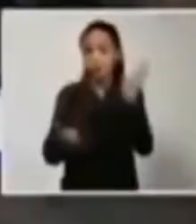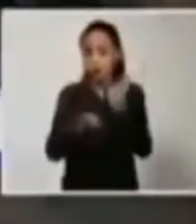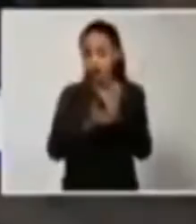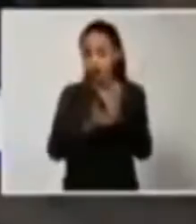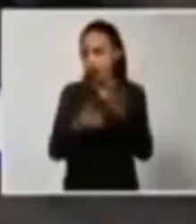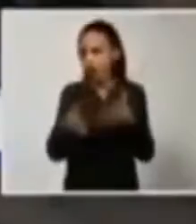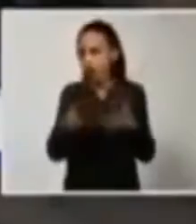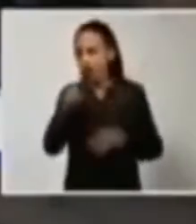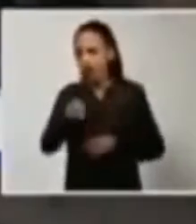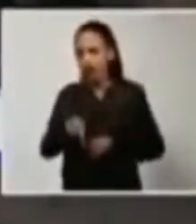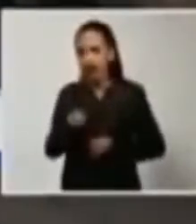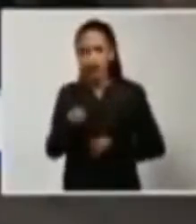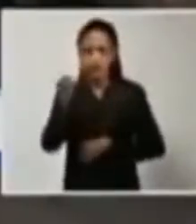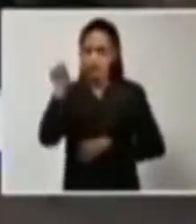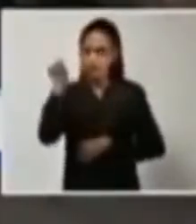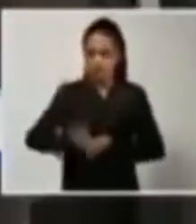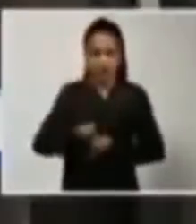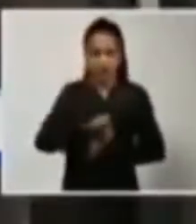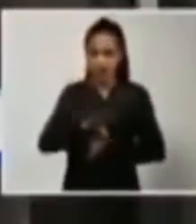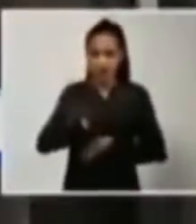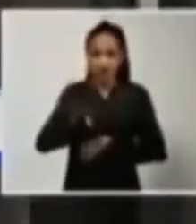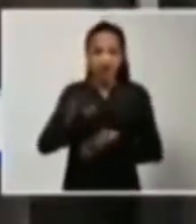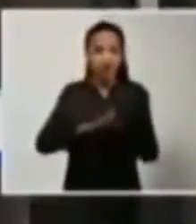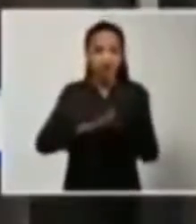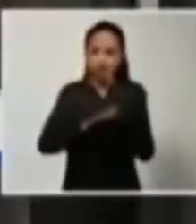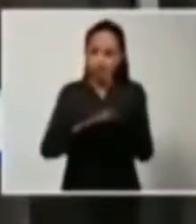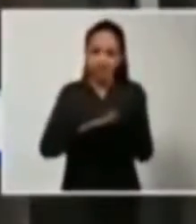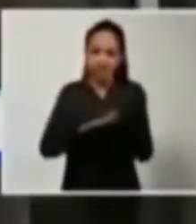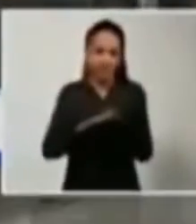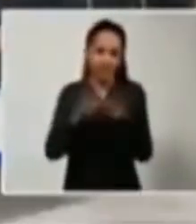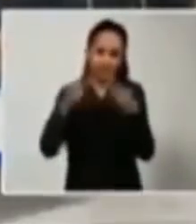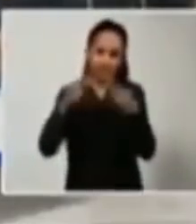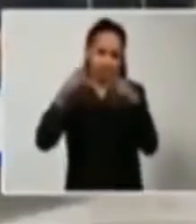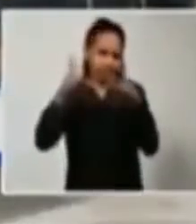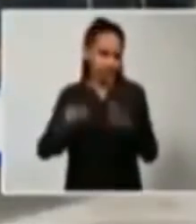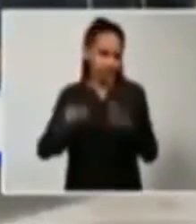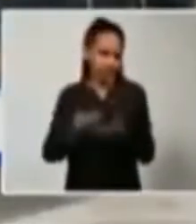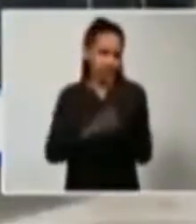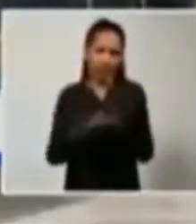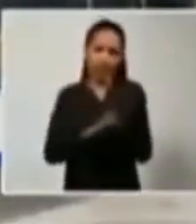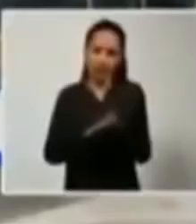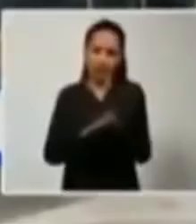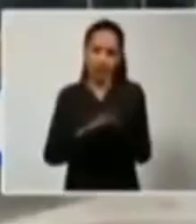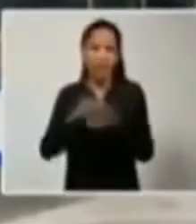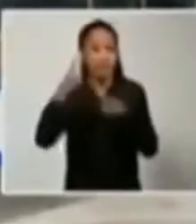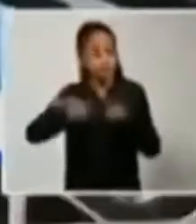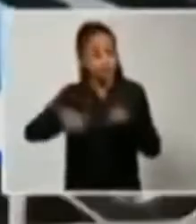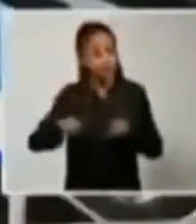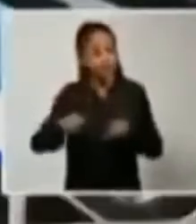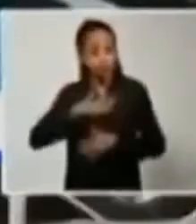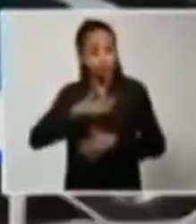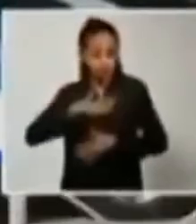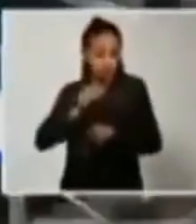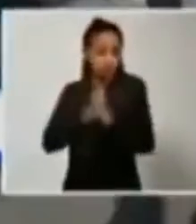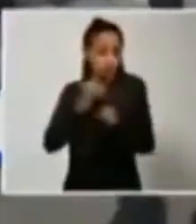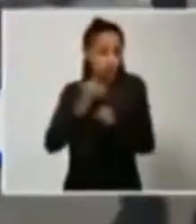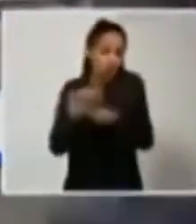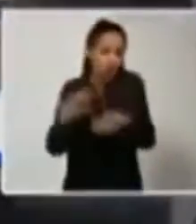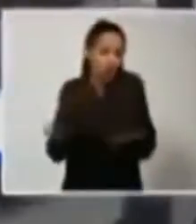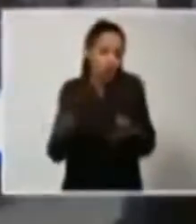al fracaso y no se dirige a ninguna parte. Pero cumpliendo con el deber periodístico de informar